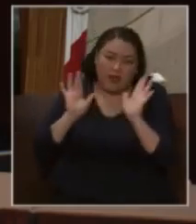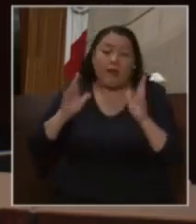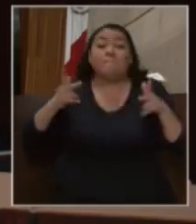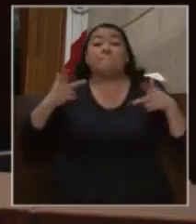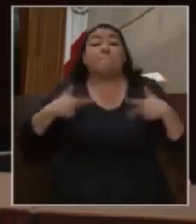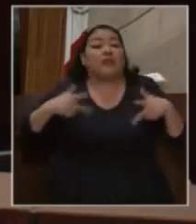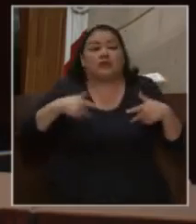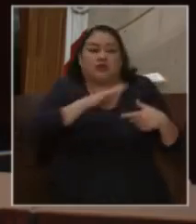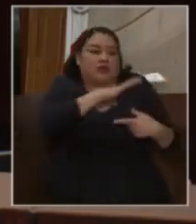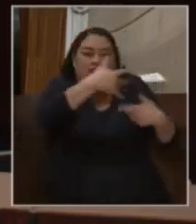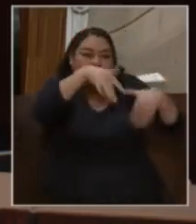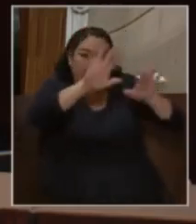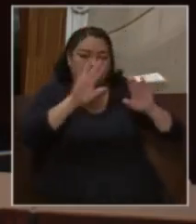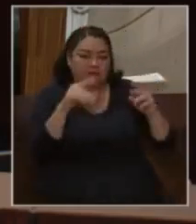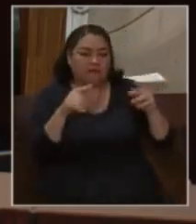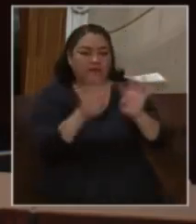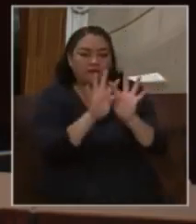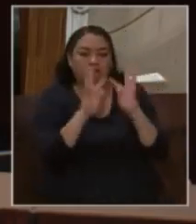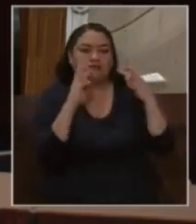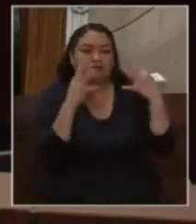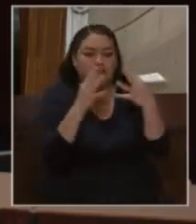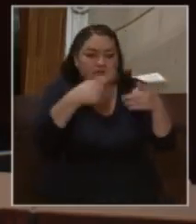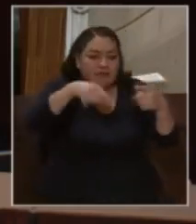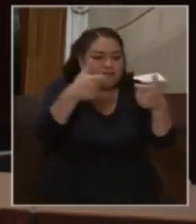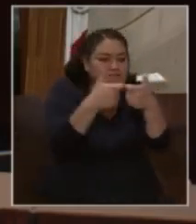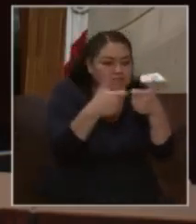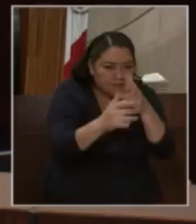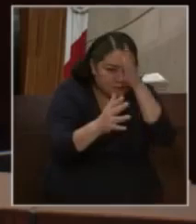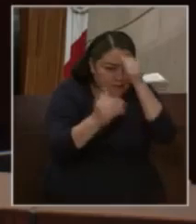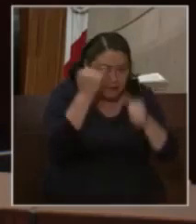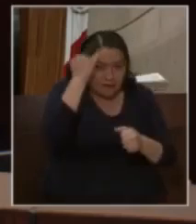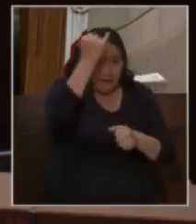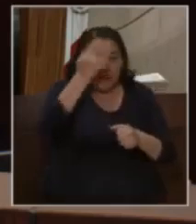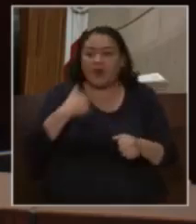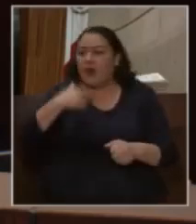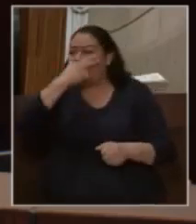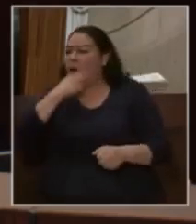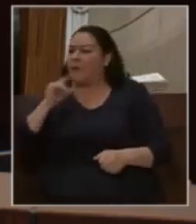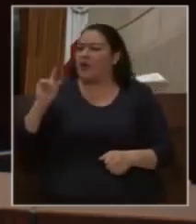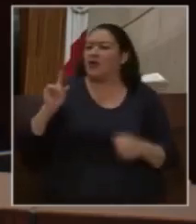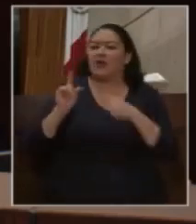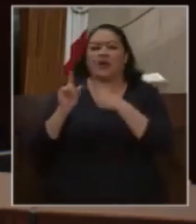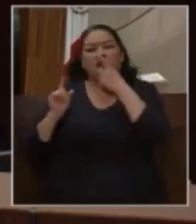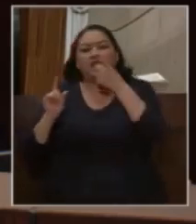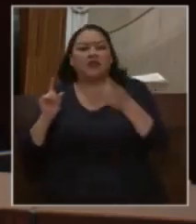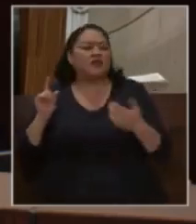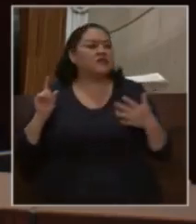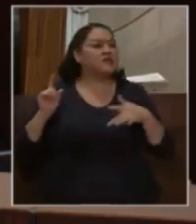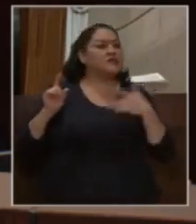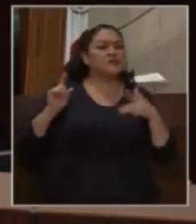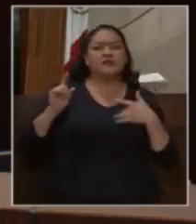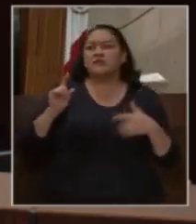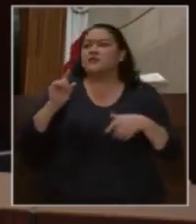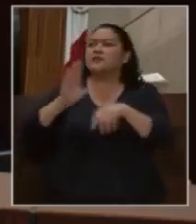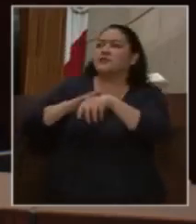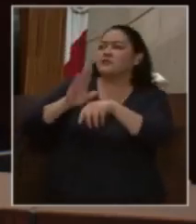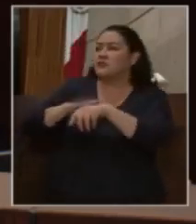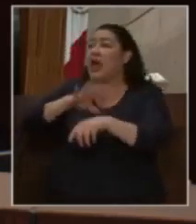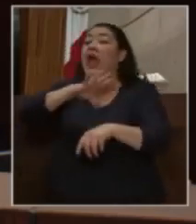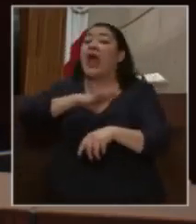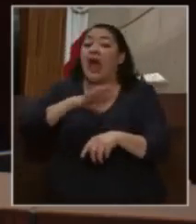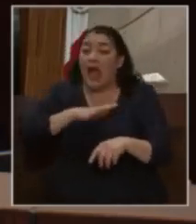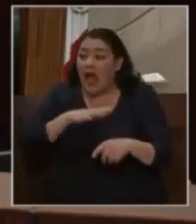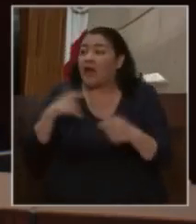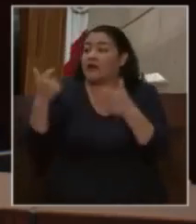personas físicas en lo particular, el entonces presidente Morena únicamente realizó manifestaciones dirigidas a difundir la existencia